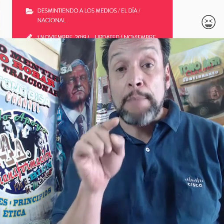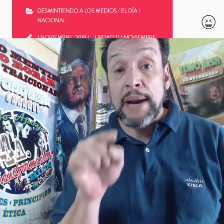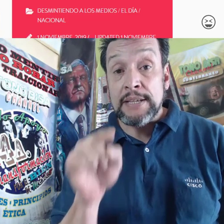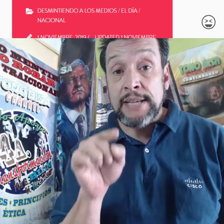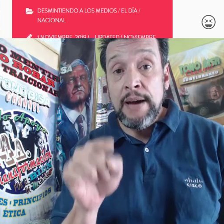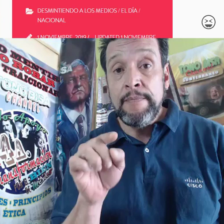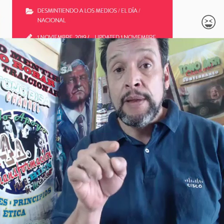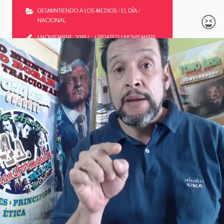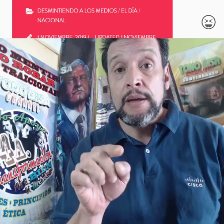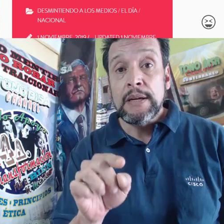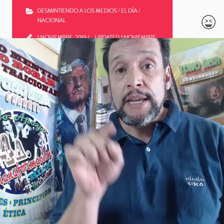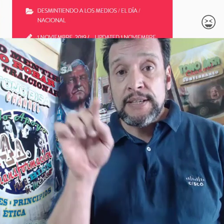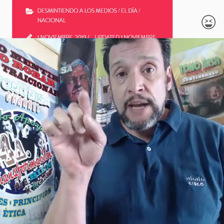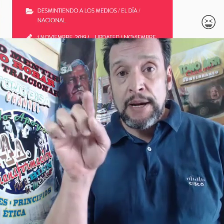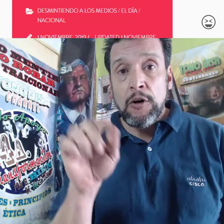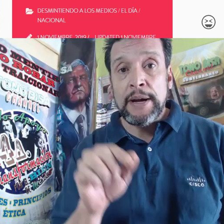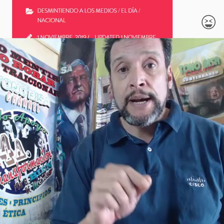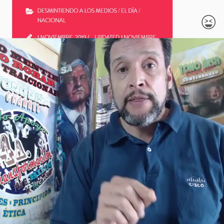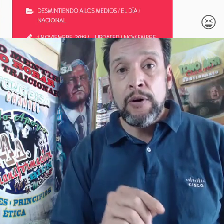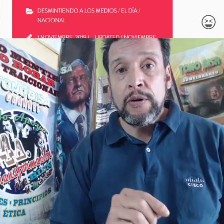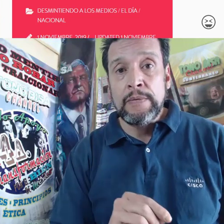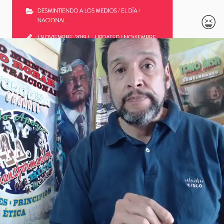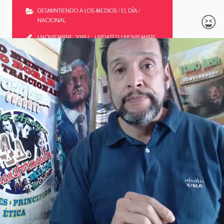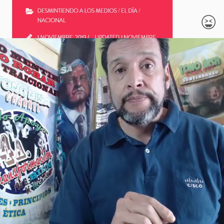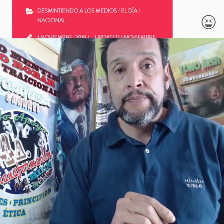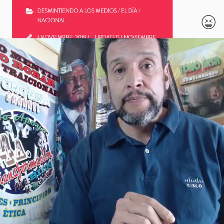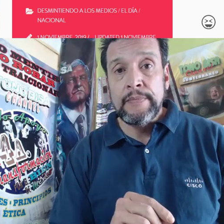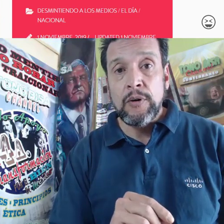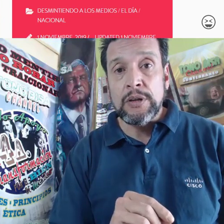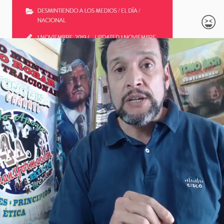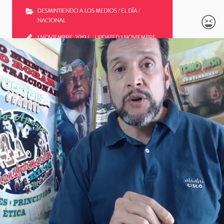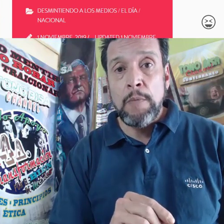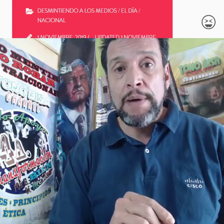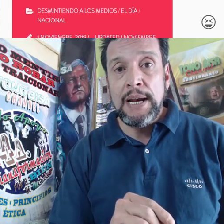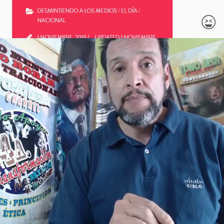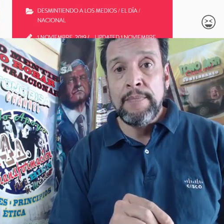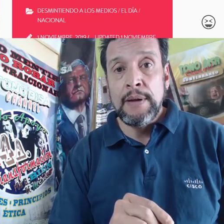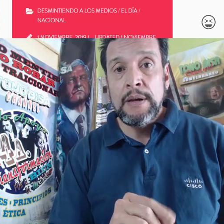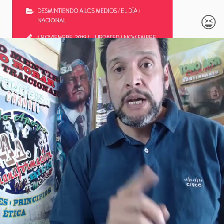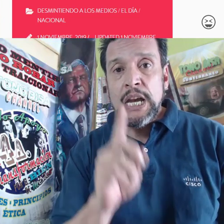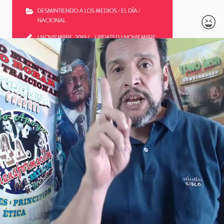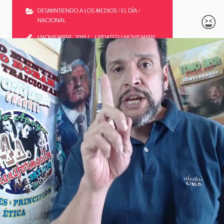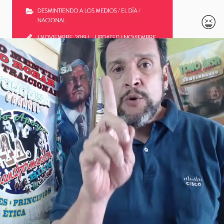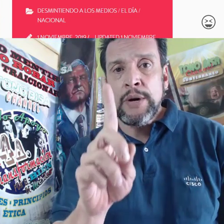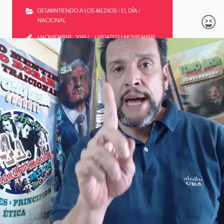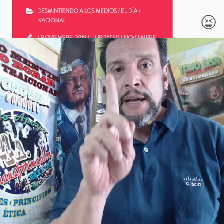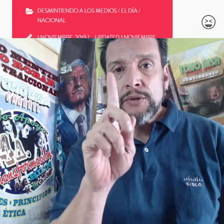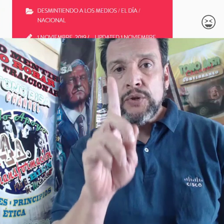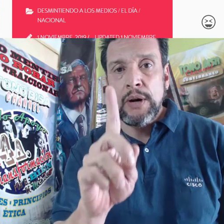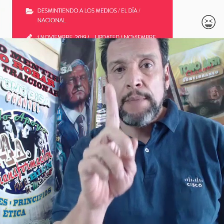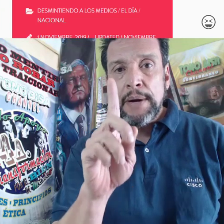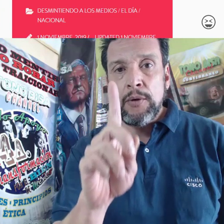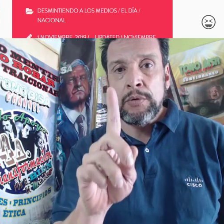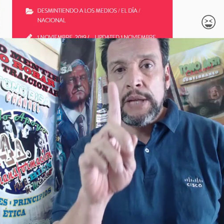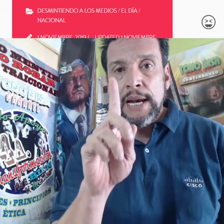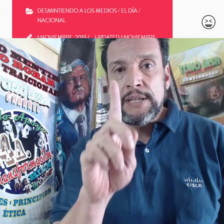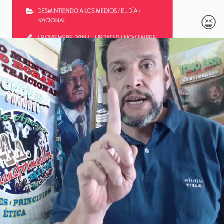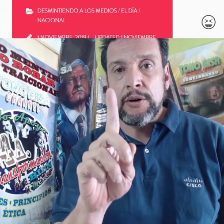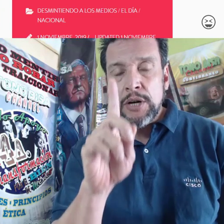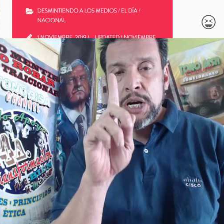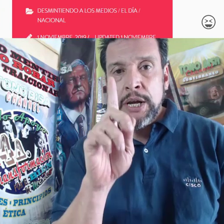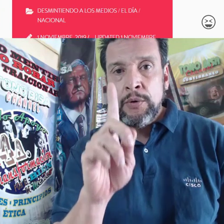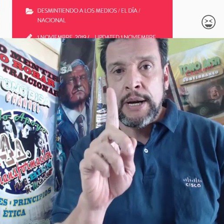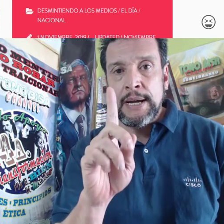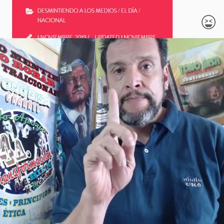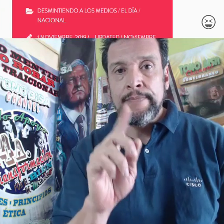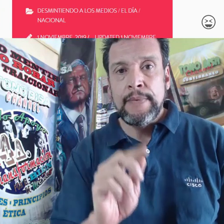recalcarles, a la prensa que ahí estaba el gobernador Ortiz Coppel y ni una sola pregunta le